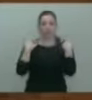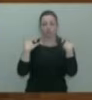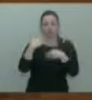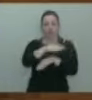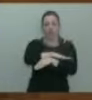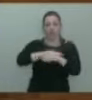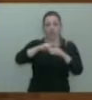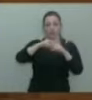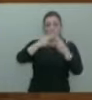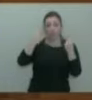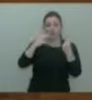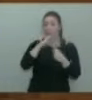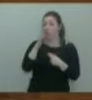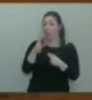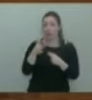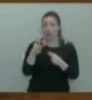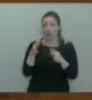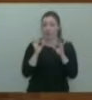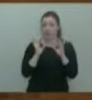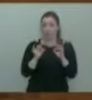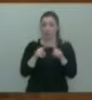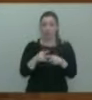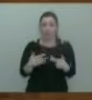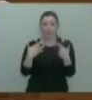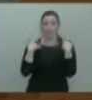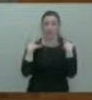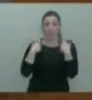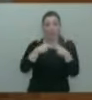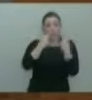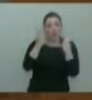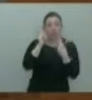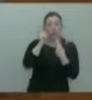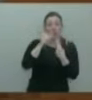porque va a ejercer, entre otras cosas, potestades públicas que solo pueden